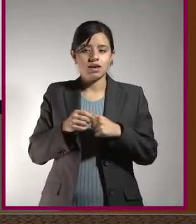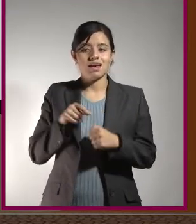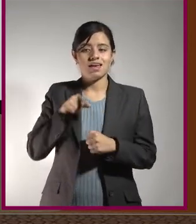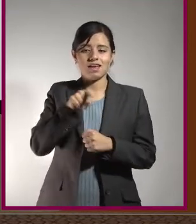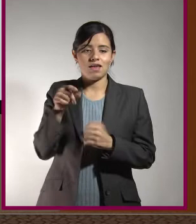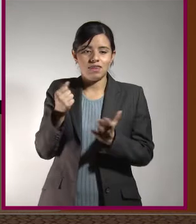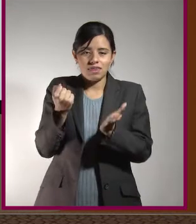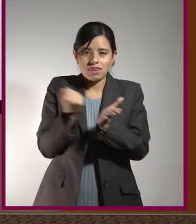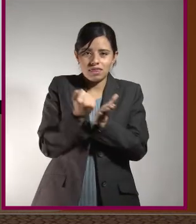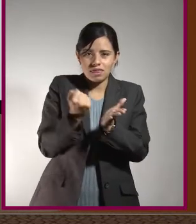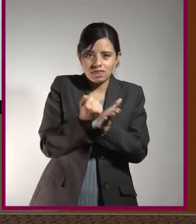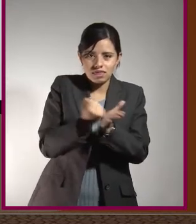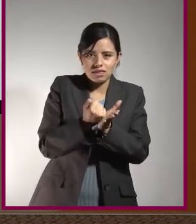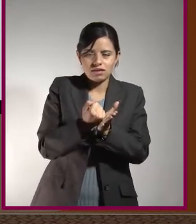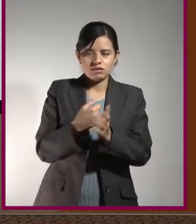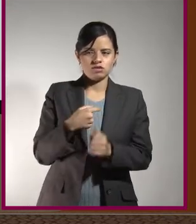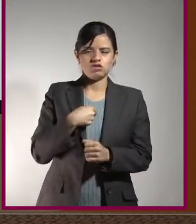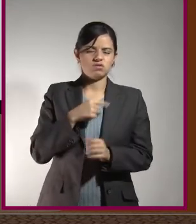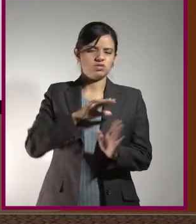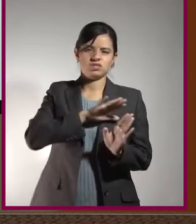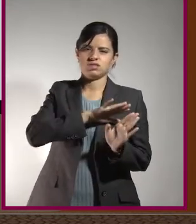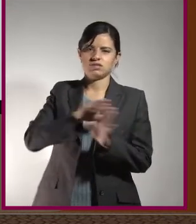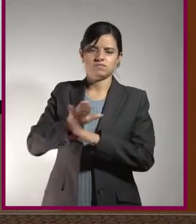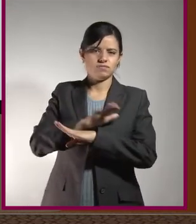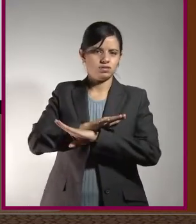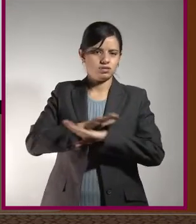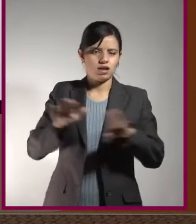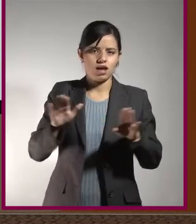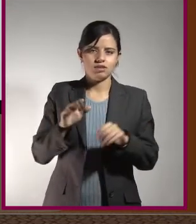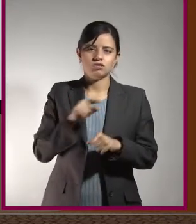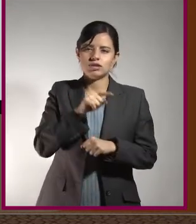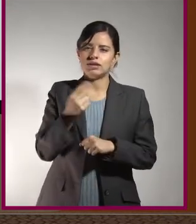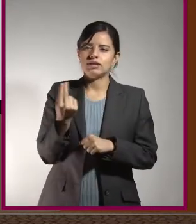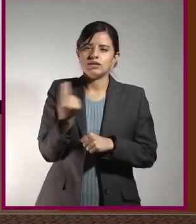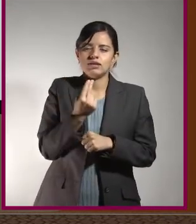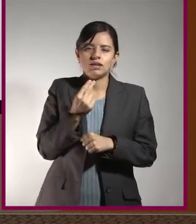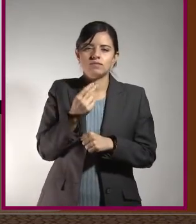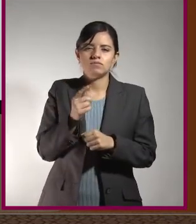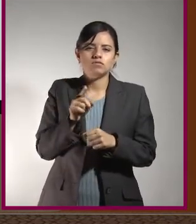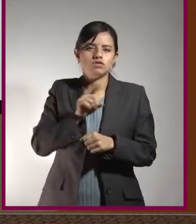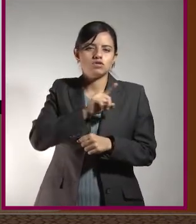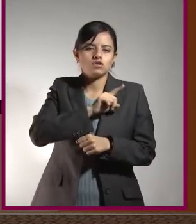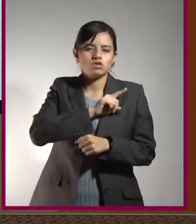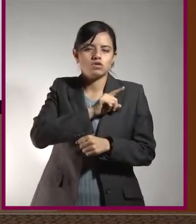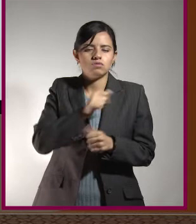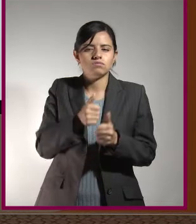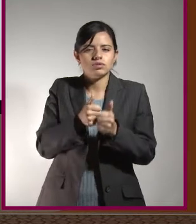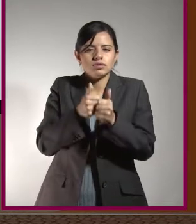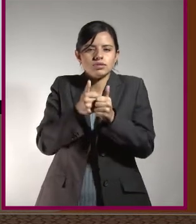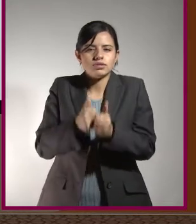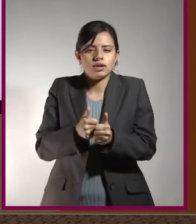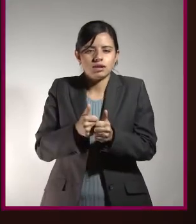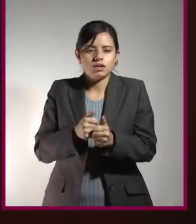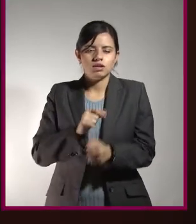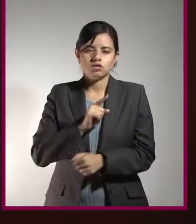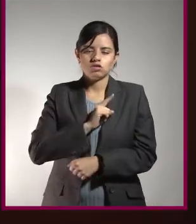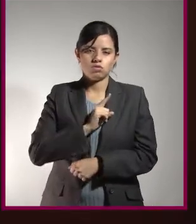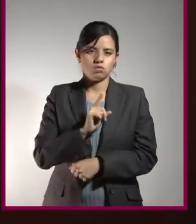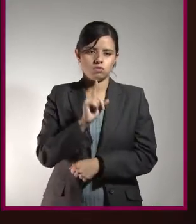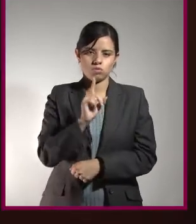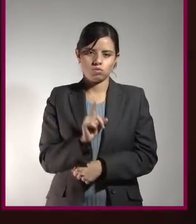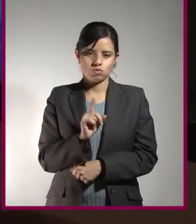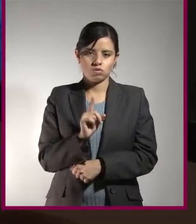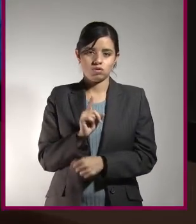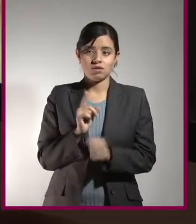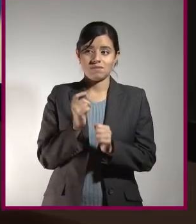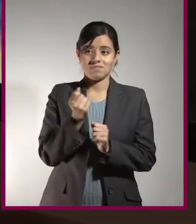esas exigencias, y que requiere, por supuesto, un rato de privacidad, un rato de estar con uno mismo, un rato en el